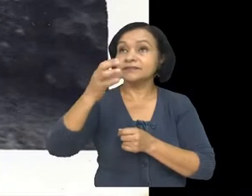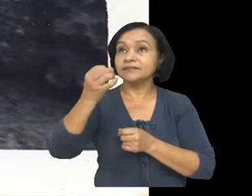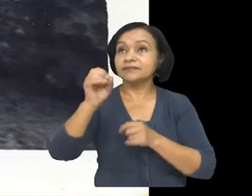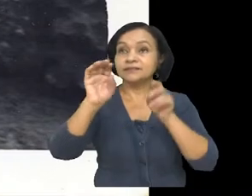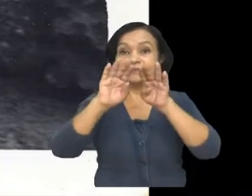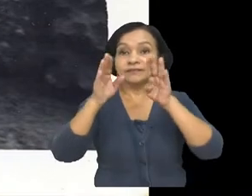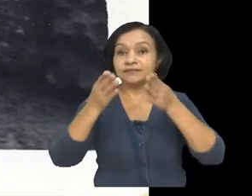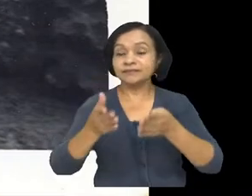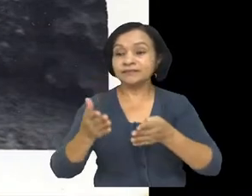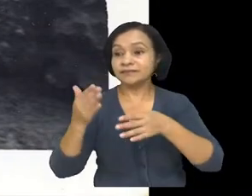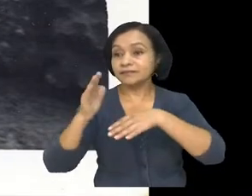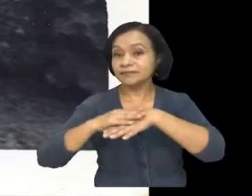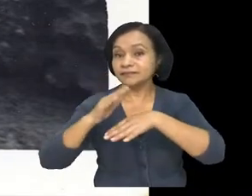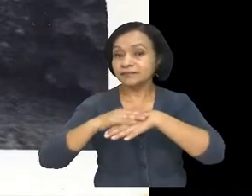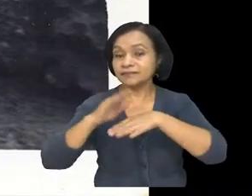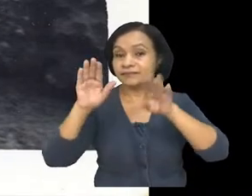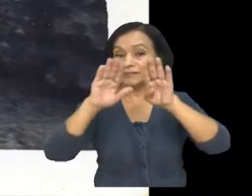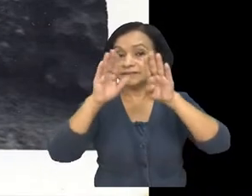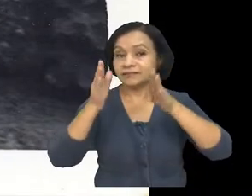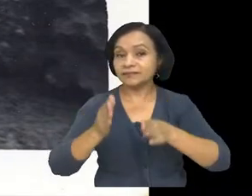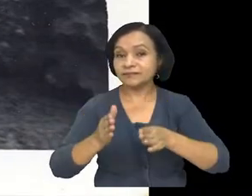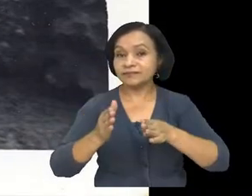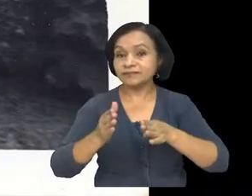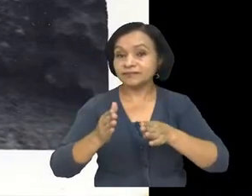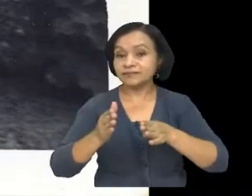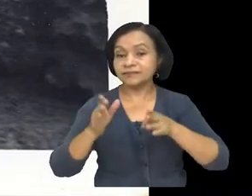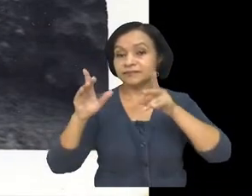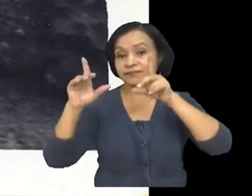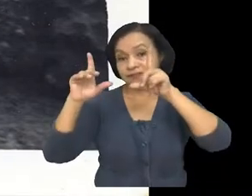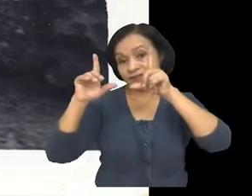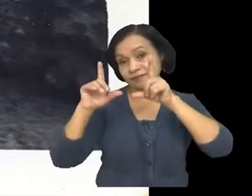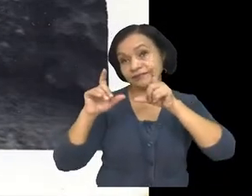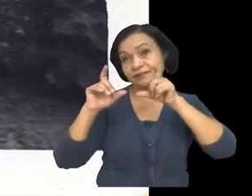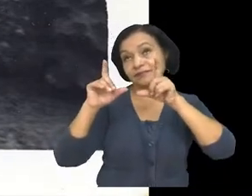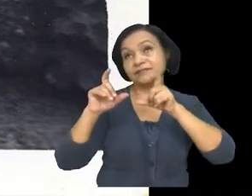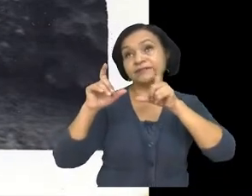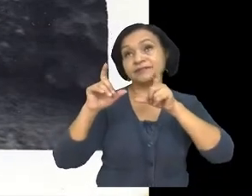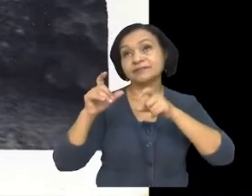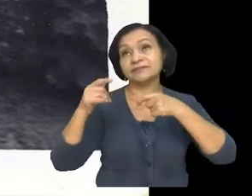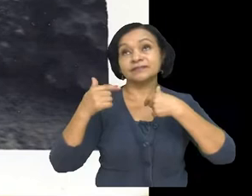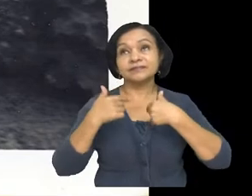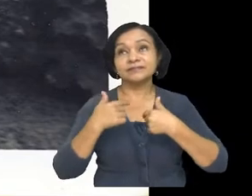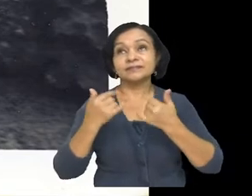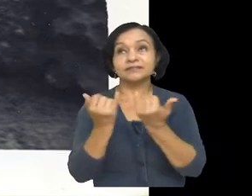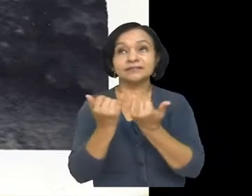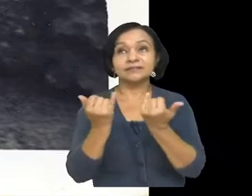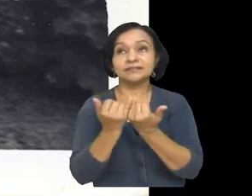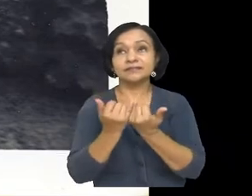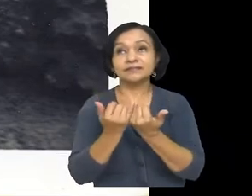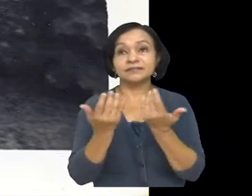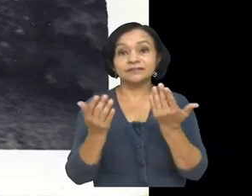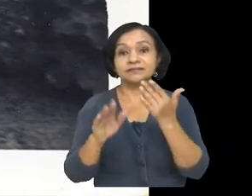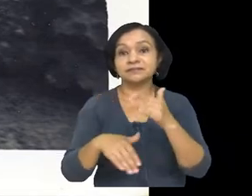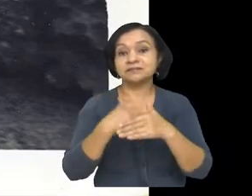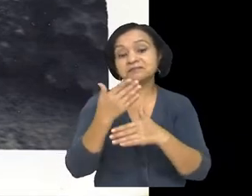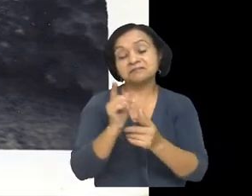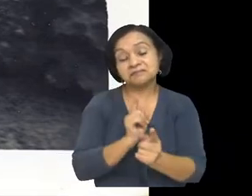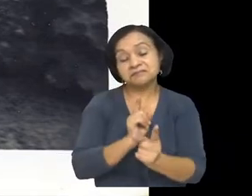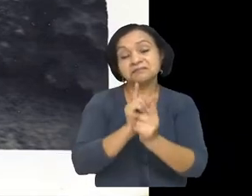nos íbamos a ir, ella dice, tómate una foto conmigo y mi hijo que se tome otra conmigo, porque si ya no lo vuelvo a ver,